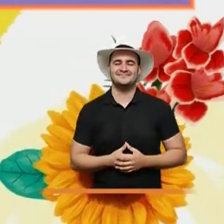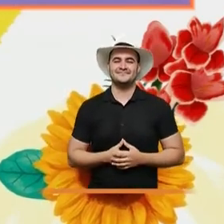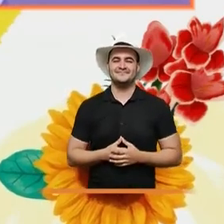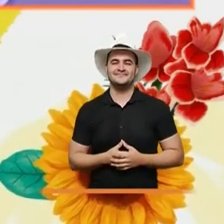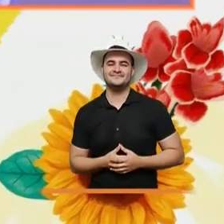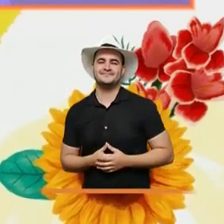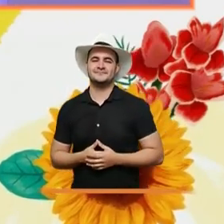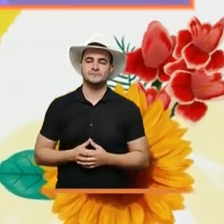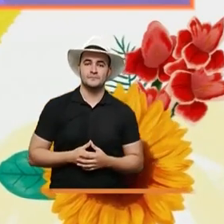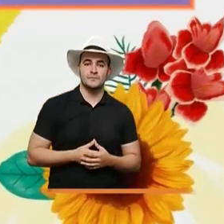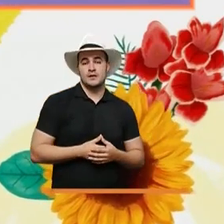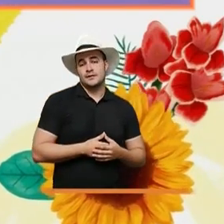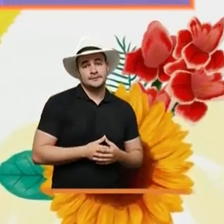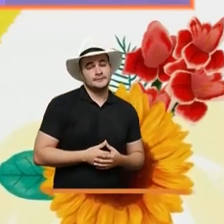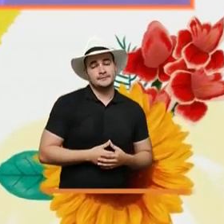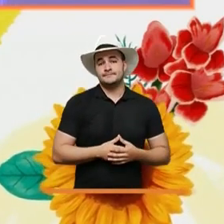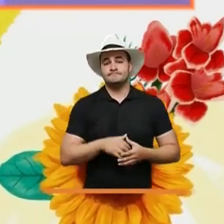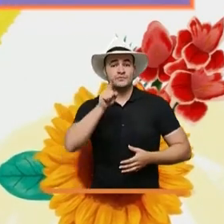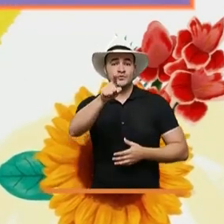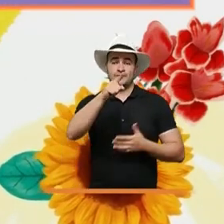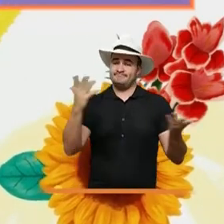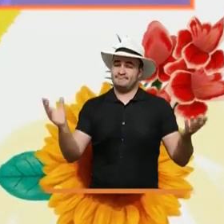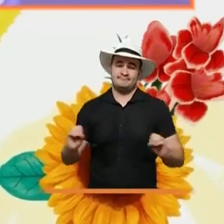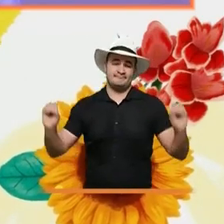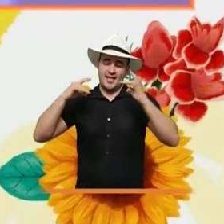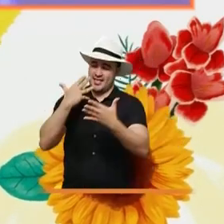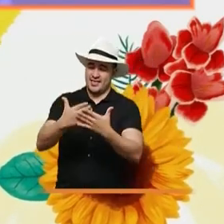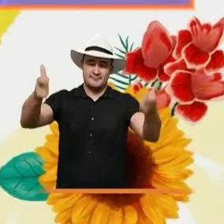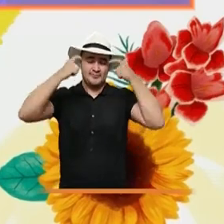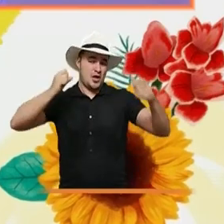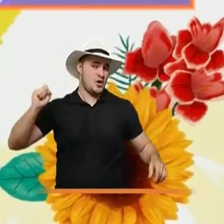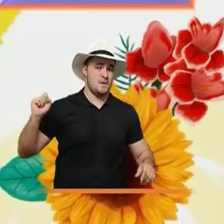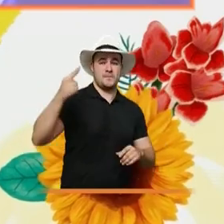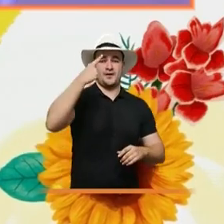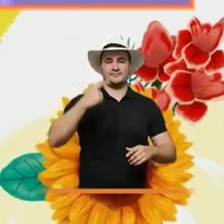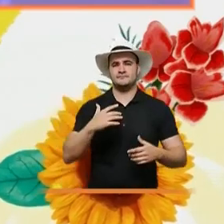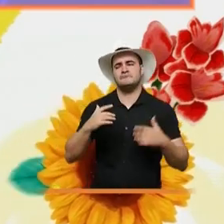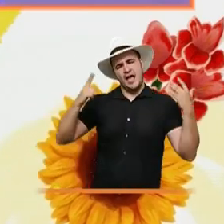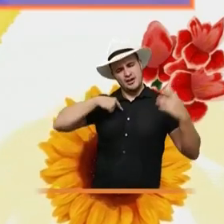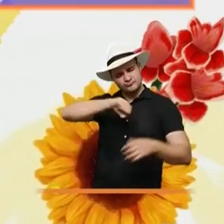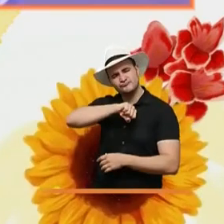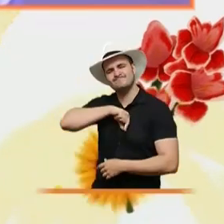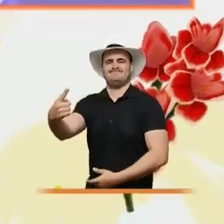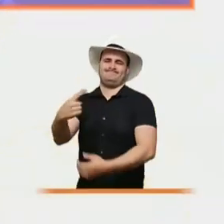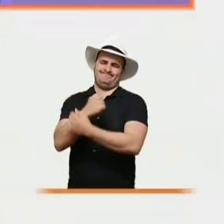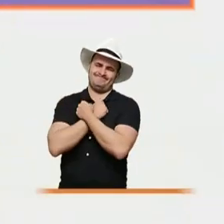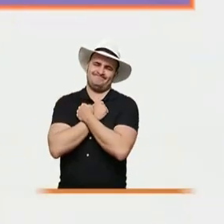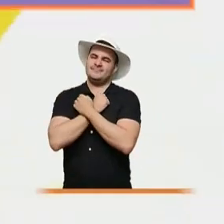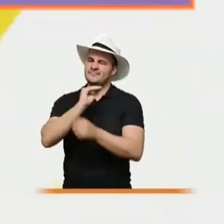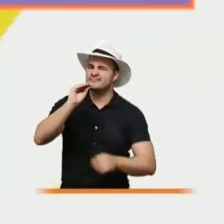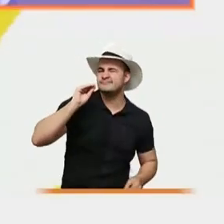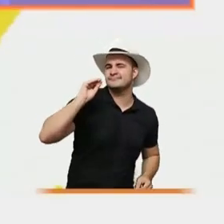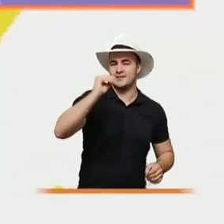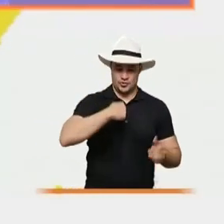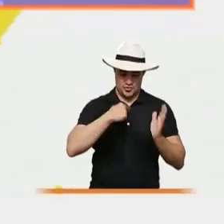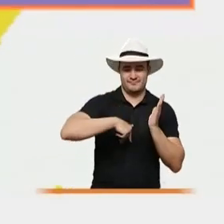como usted no ha sido rey y lo quiero tanto pana lean el que